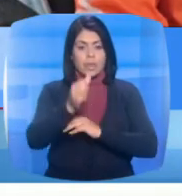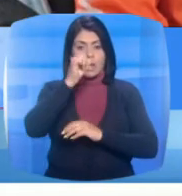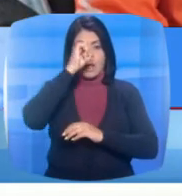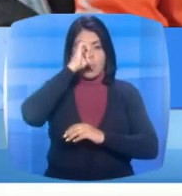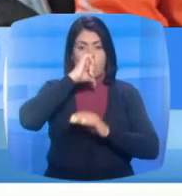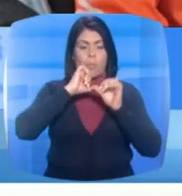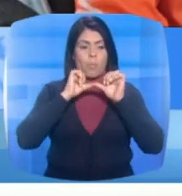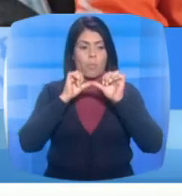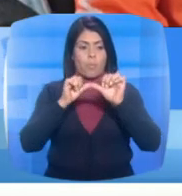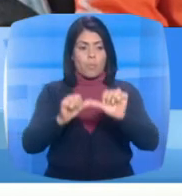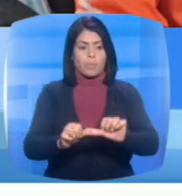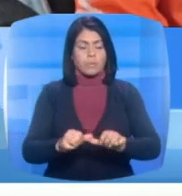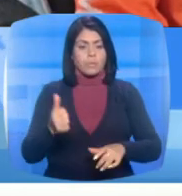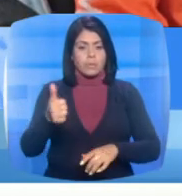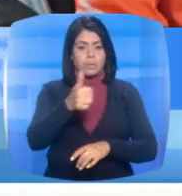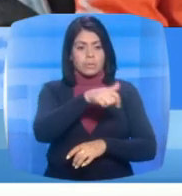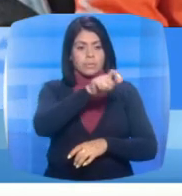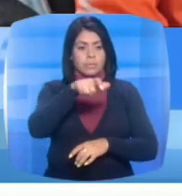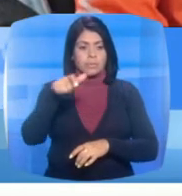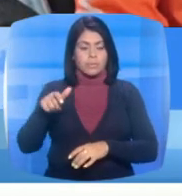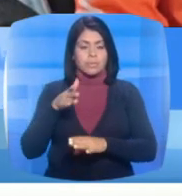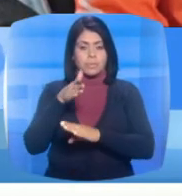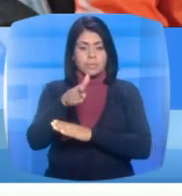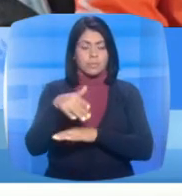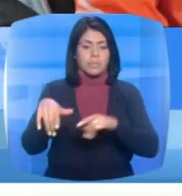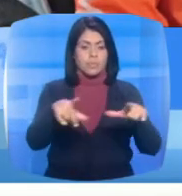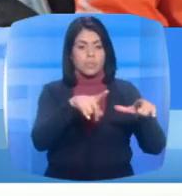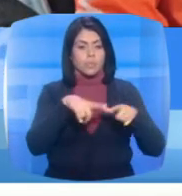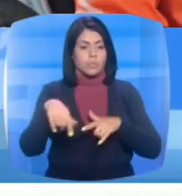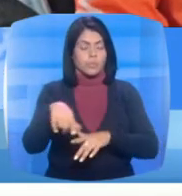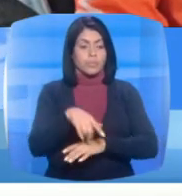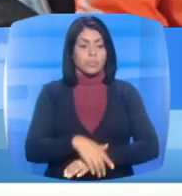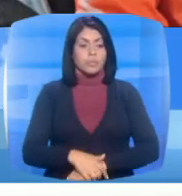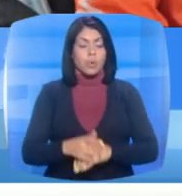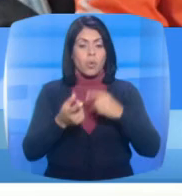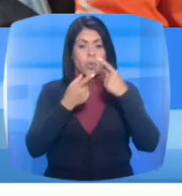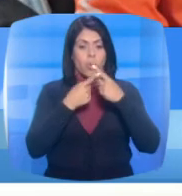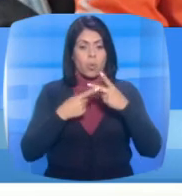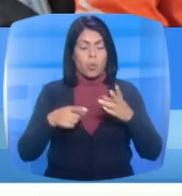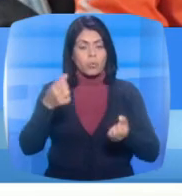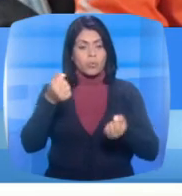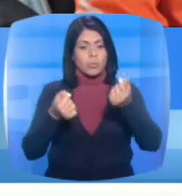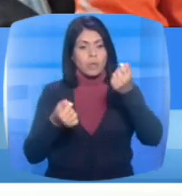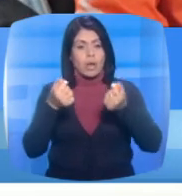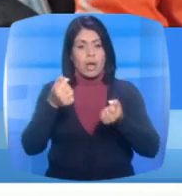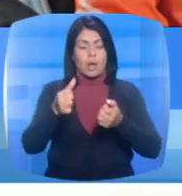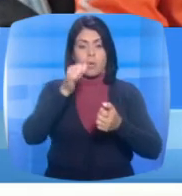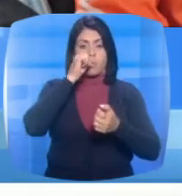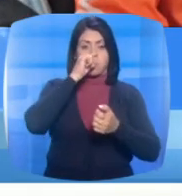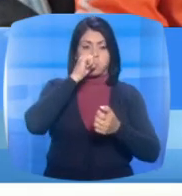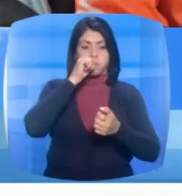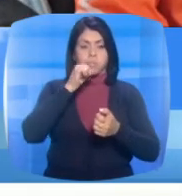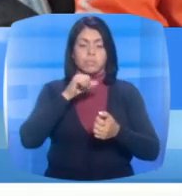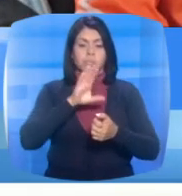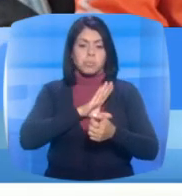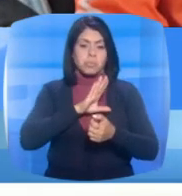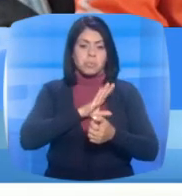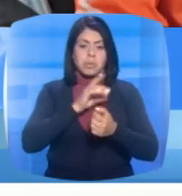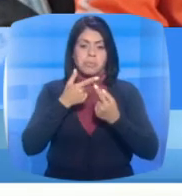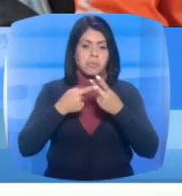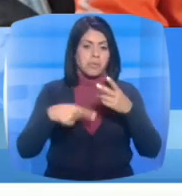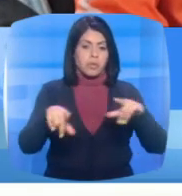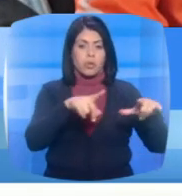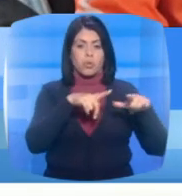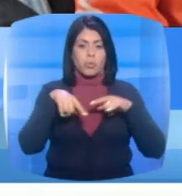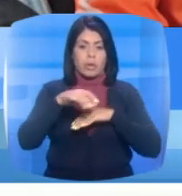hidratación permanente de cada uno de los ciudadanos que transitan las principales arterias viales o están conduciendo un vehículo, bueno, están haciendo vida propia en los